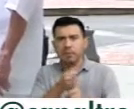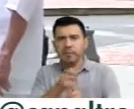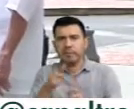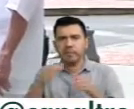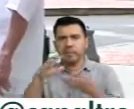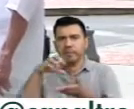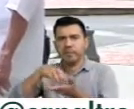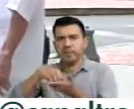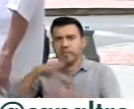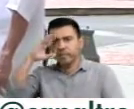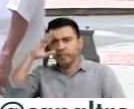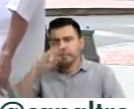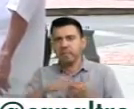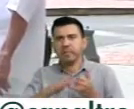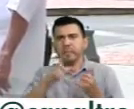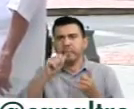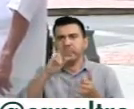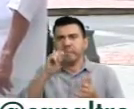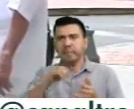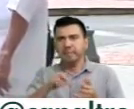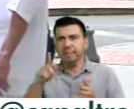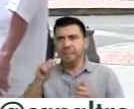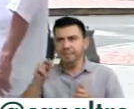como El Carmen, San Calixto y Acarí.